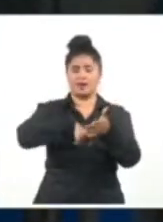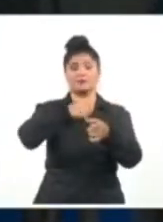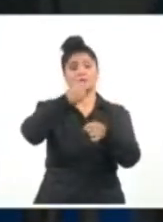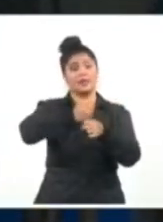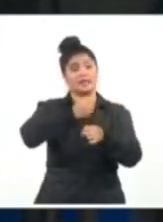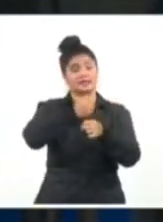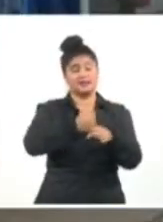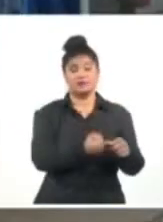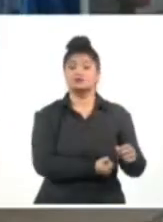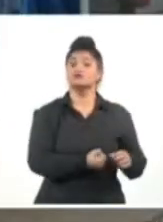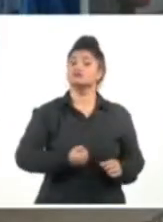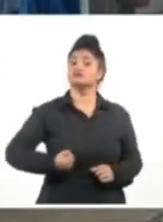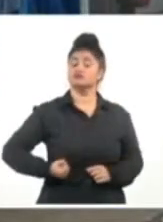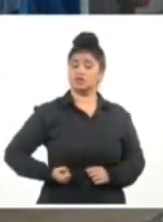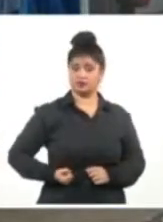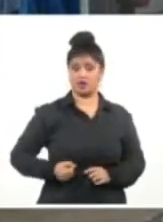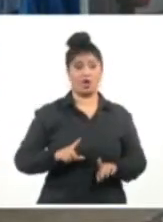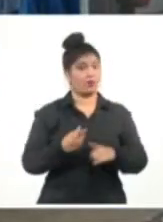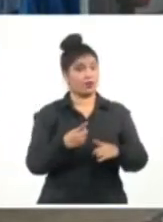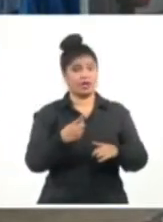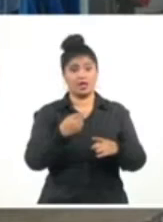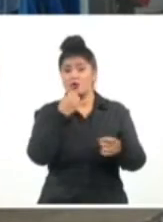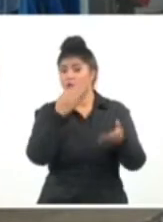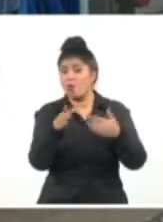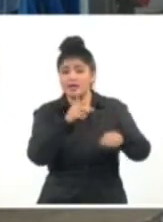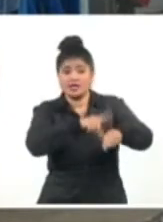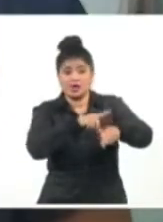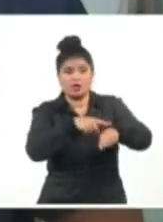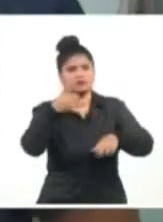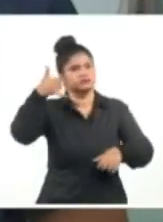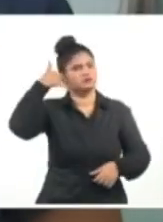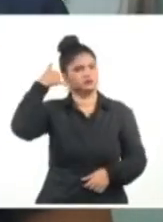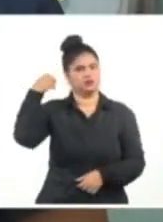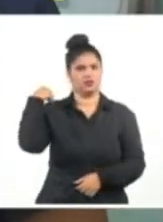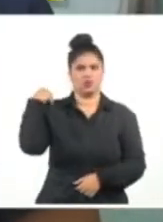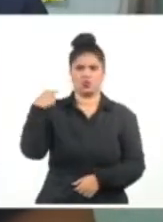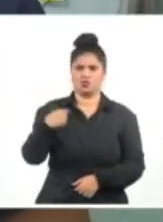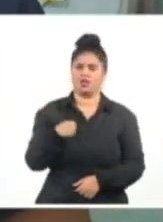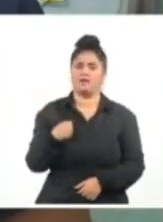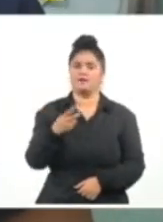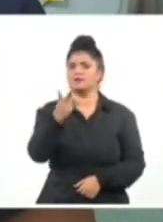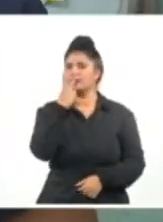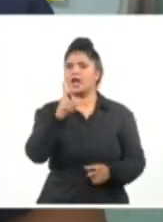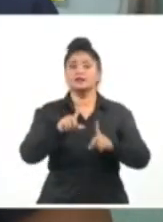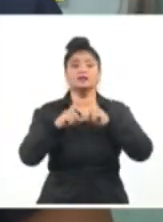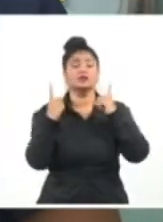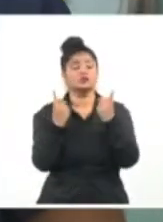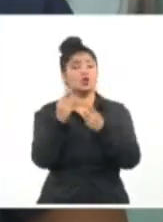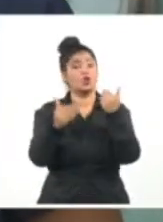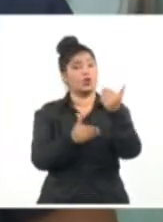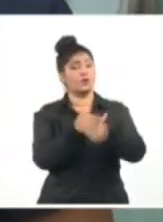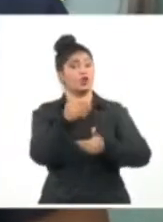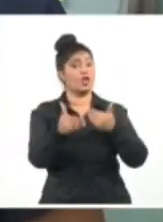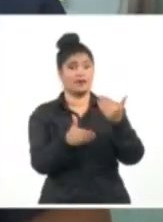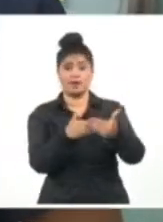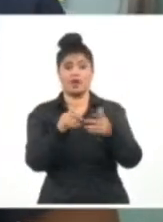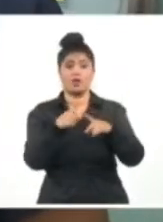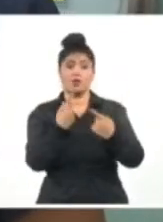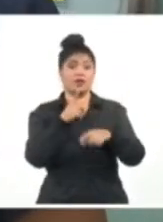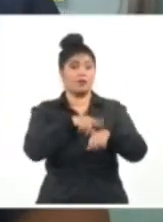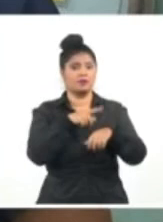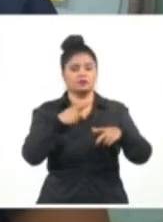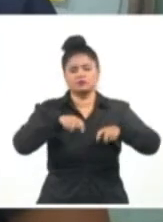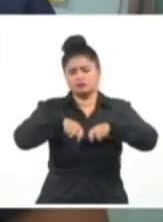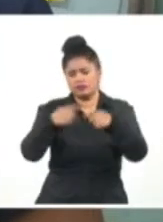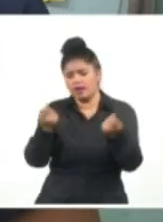sacrificado porque nos llaman a cualquier hora. Tenemos que atender todos los problemas porque hay momentos en que la planta no lo